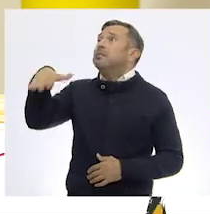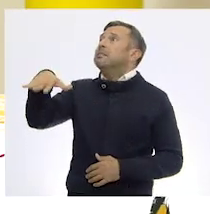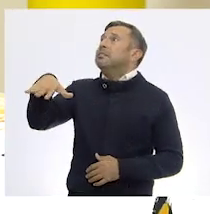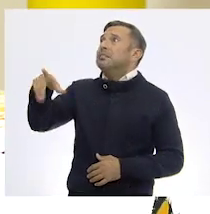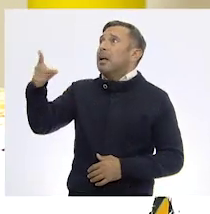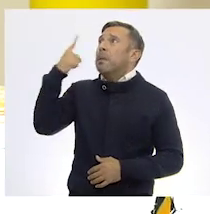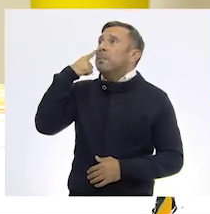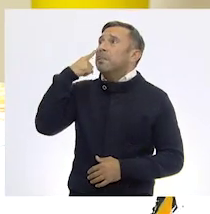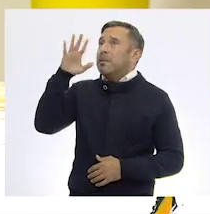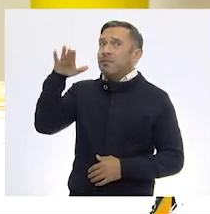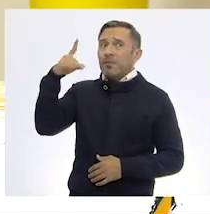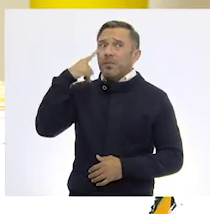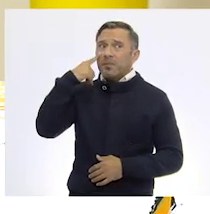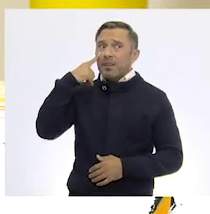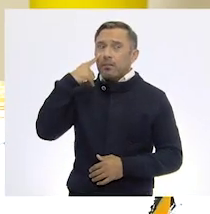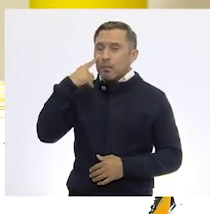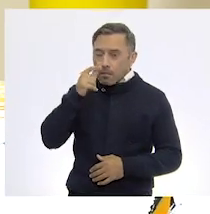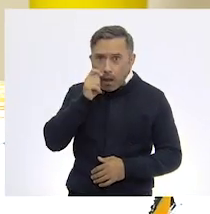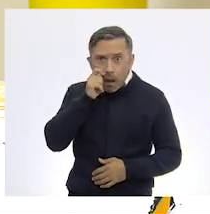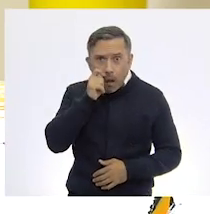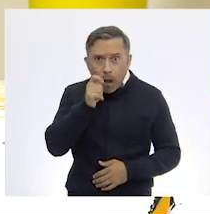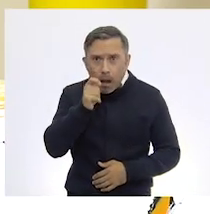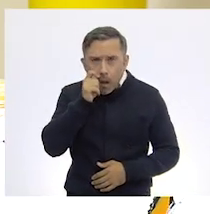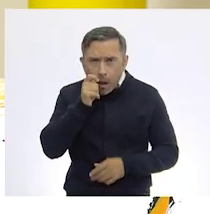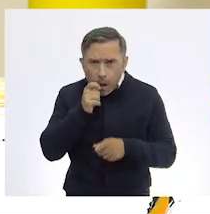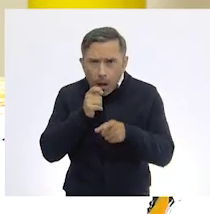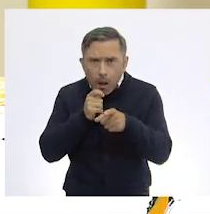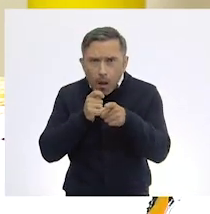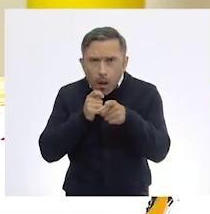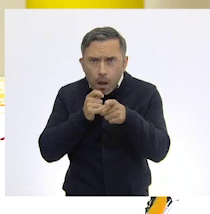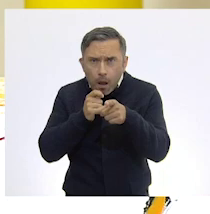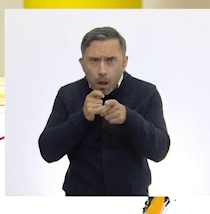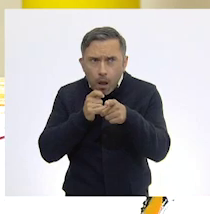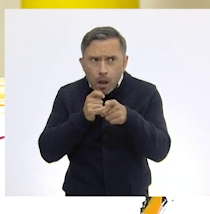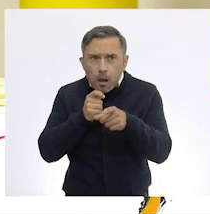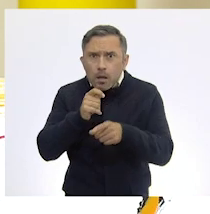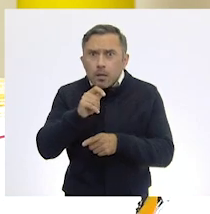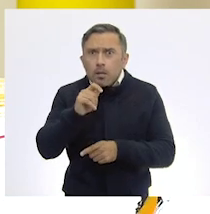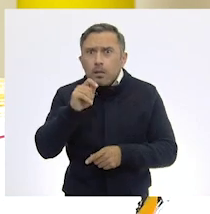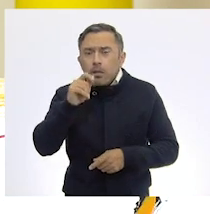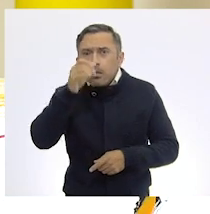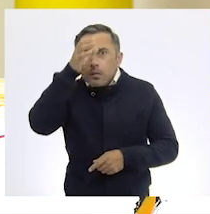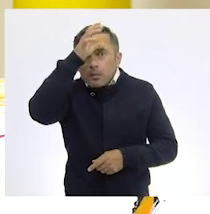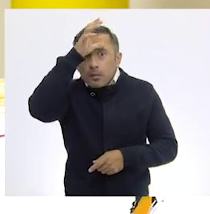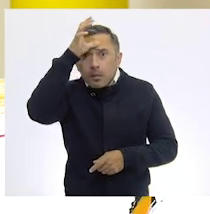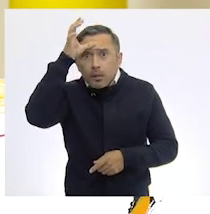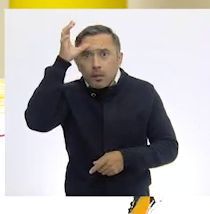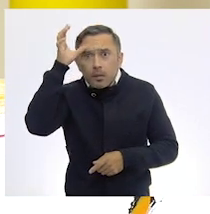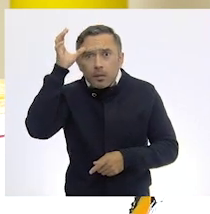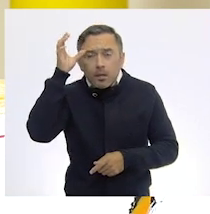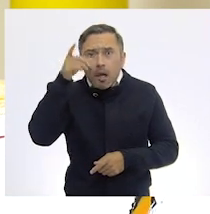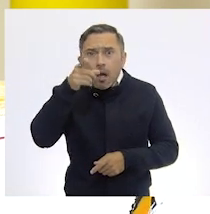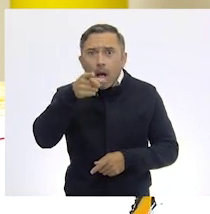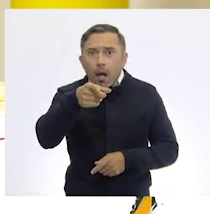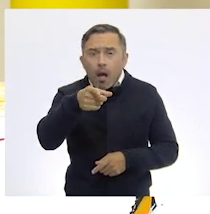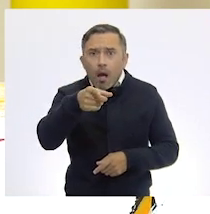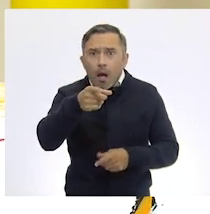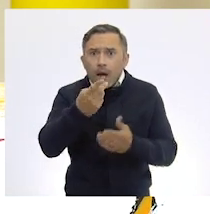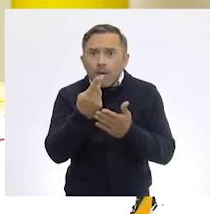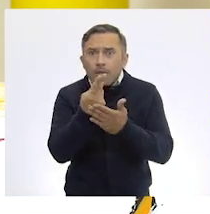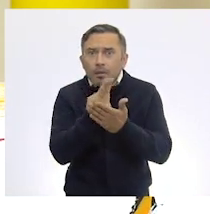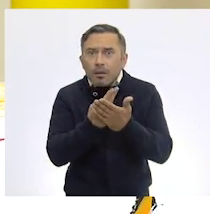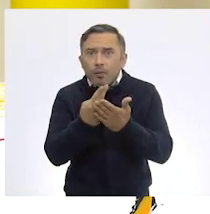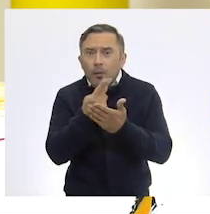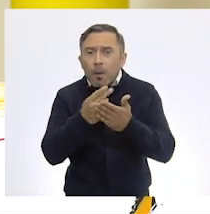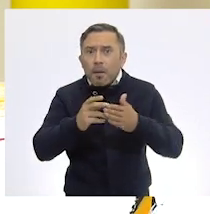mire. Esta Cecilia está dibujando botes de basura en las playas. Sí, esa es cierto, una buena